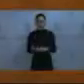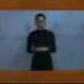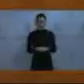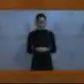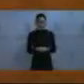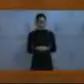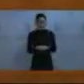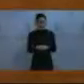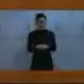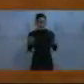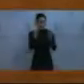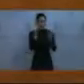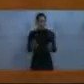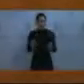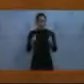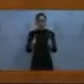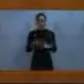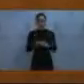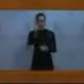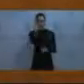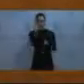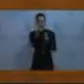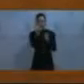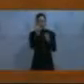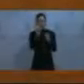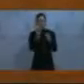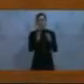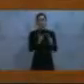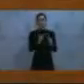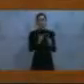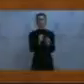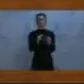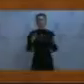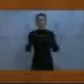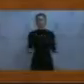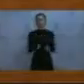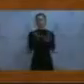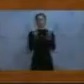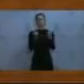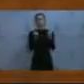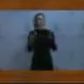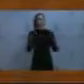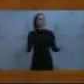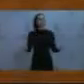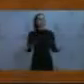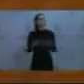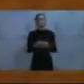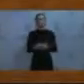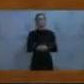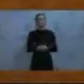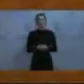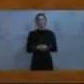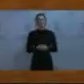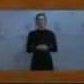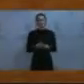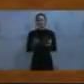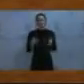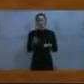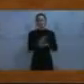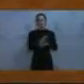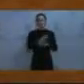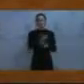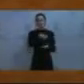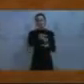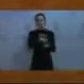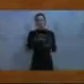para concretar, le indiqué que dichas acciones no tenían que suponer las acciones a tomar por parte de la Consejería en el